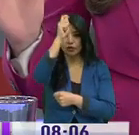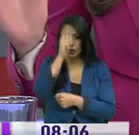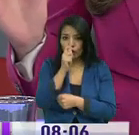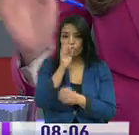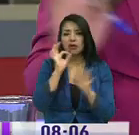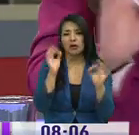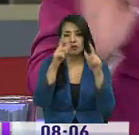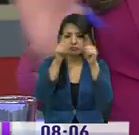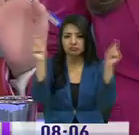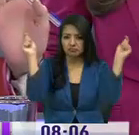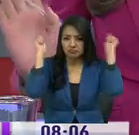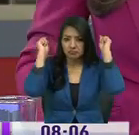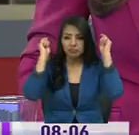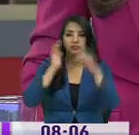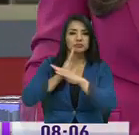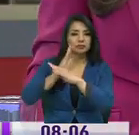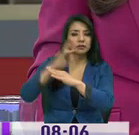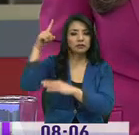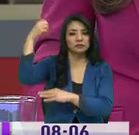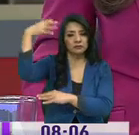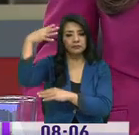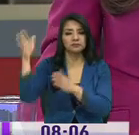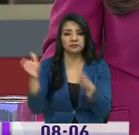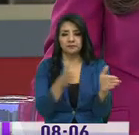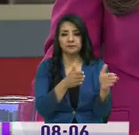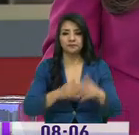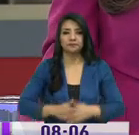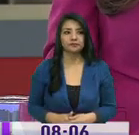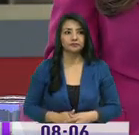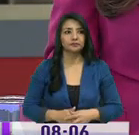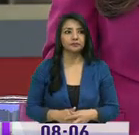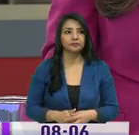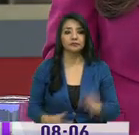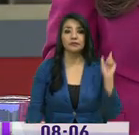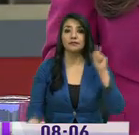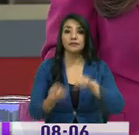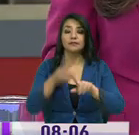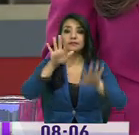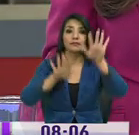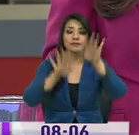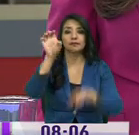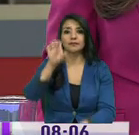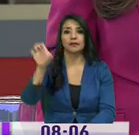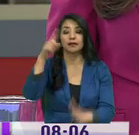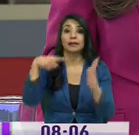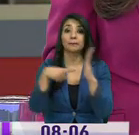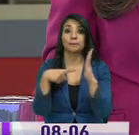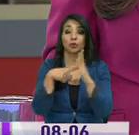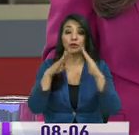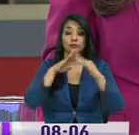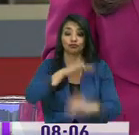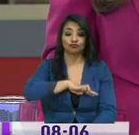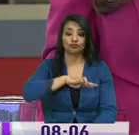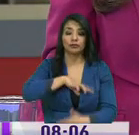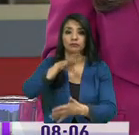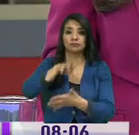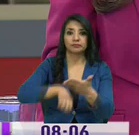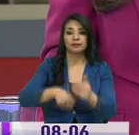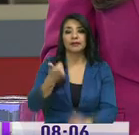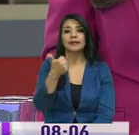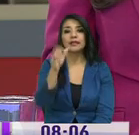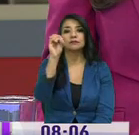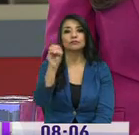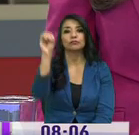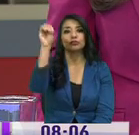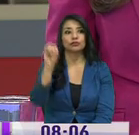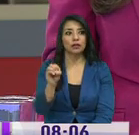un sombrero, y así no se expone al sol. Ahora les comentamos que hasta el 15 de enero el costo del impuesto predial tendrá un descuento del 10%,